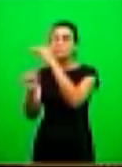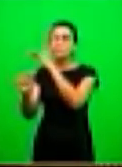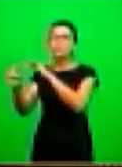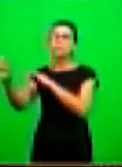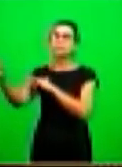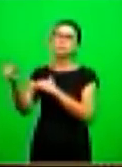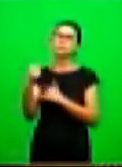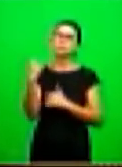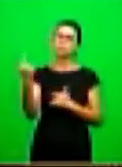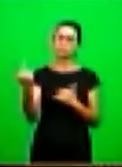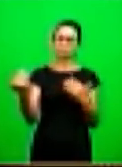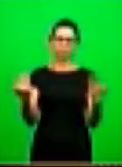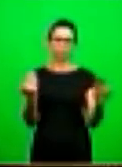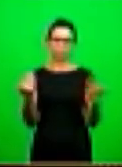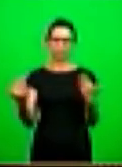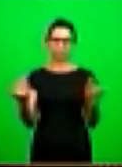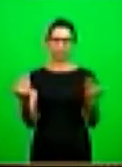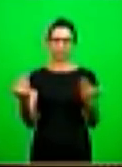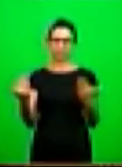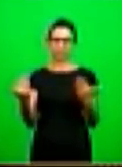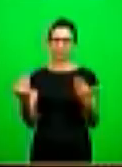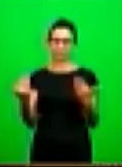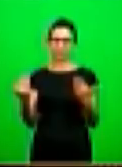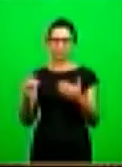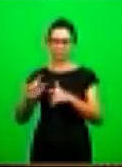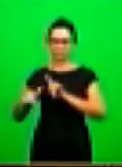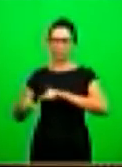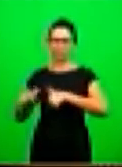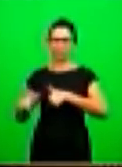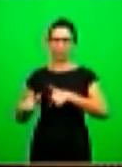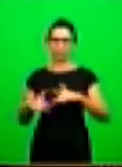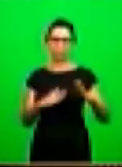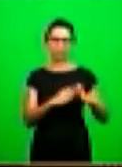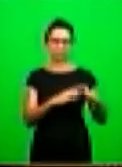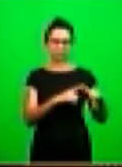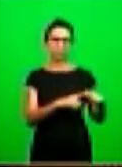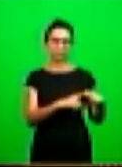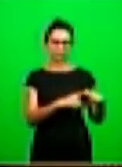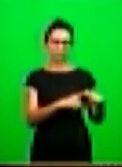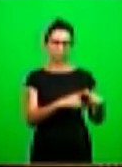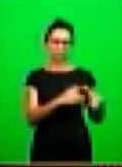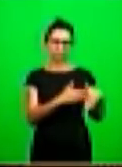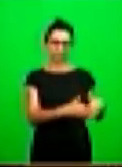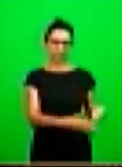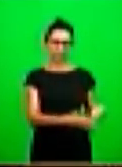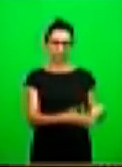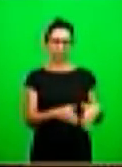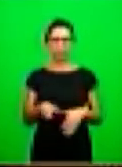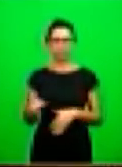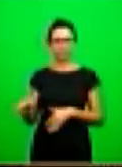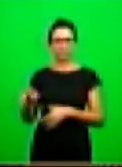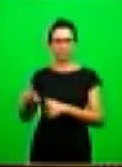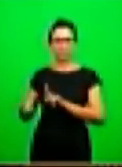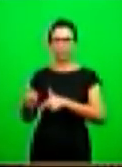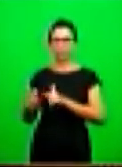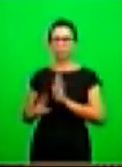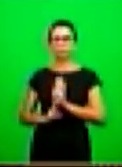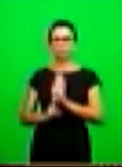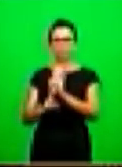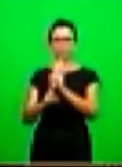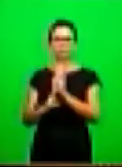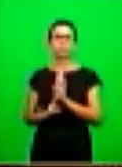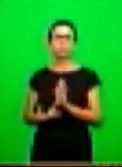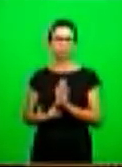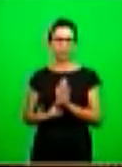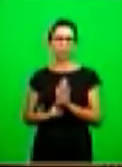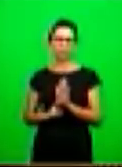como nosotros tratamos este paralelo a Israel con la iglesia, afirmamos siempre que Israel es la figura